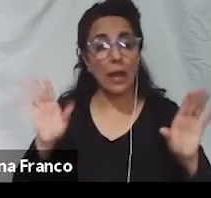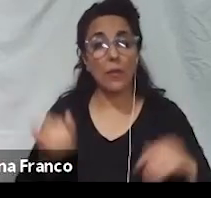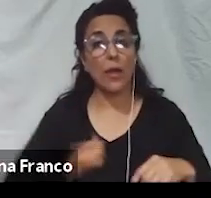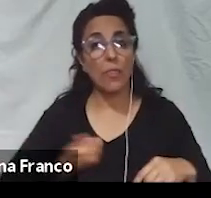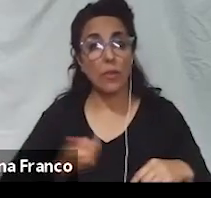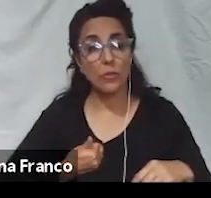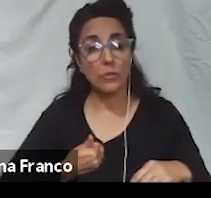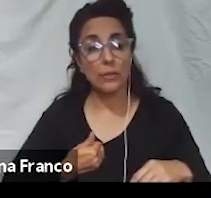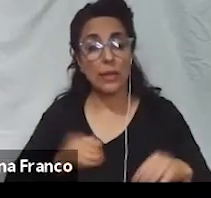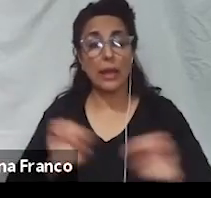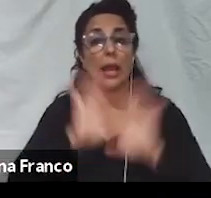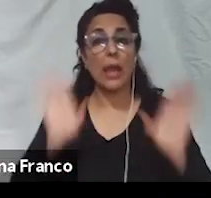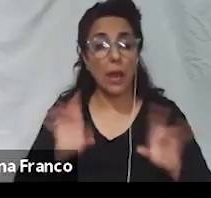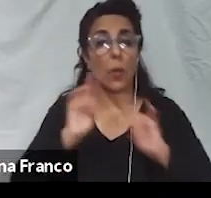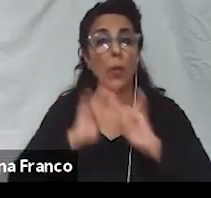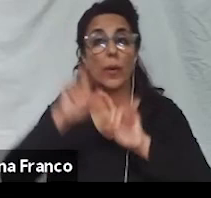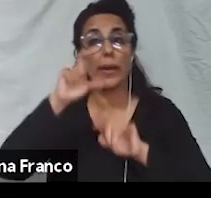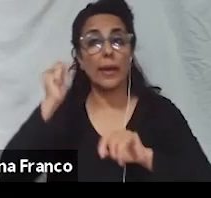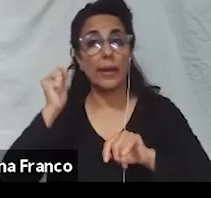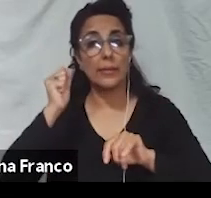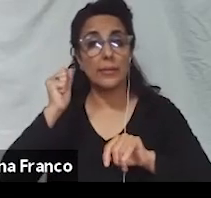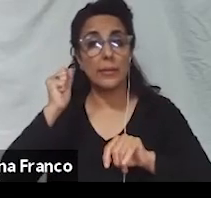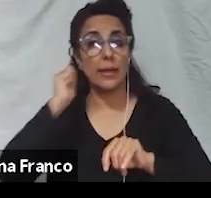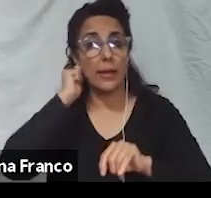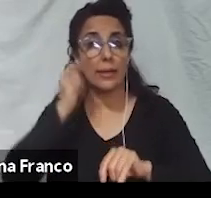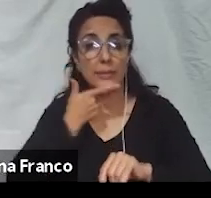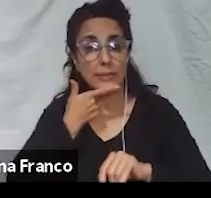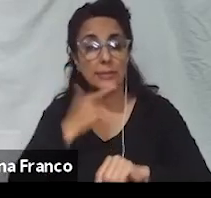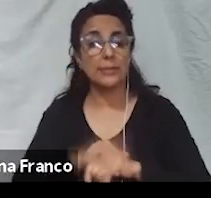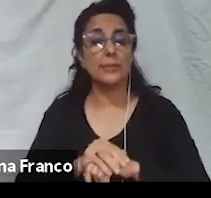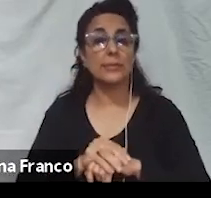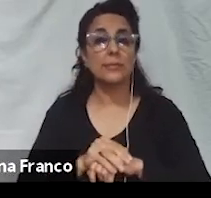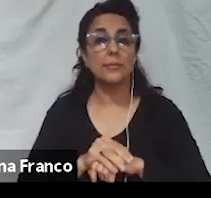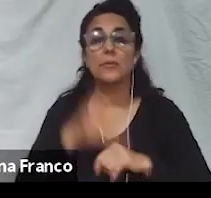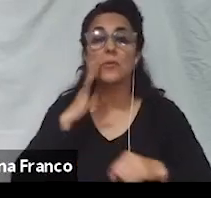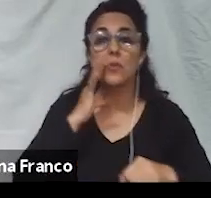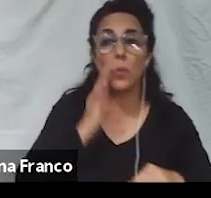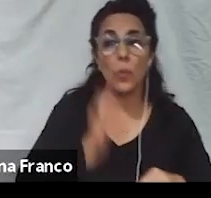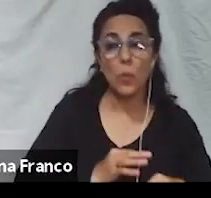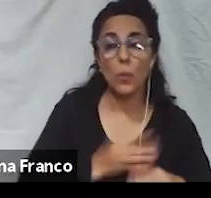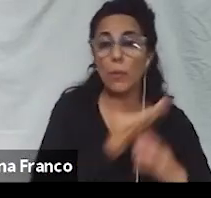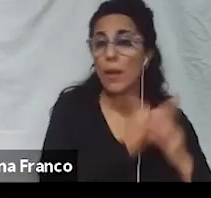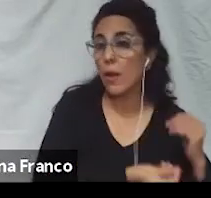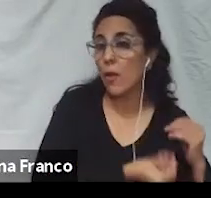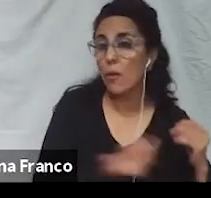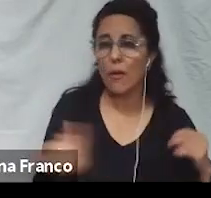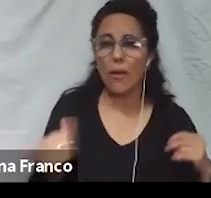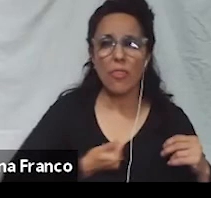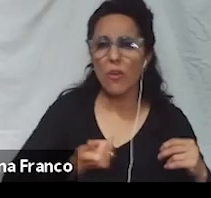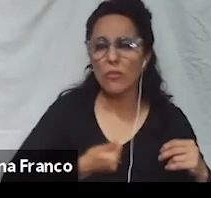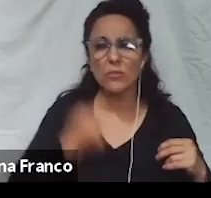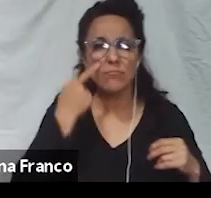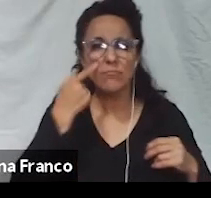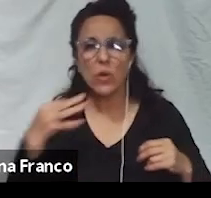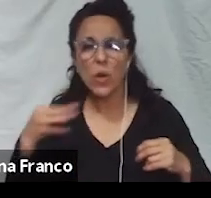claro la Wicca en la que se incumplió, digamos, el nivel de severidad de este error. Esto lo